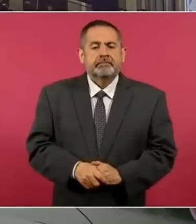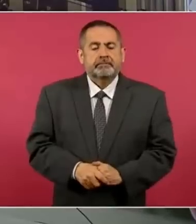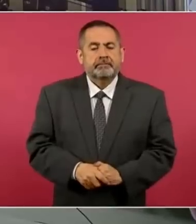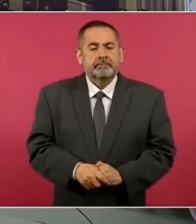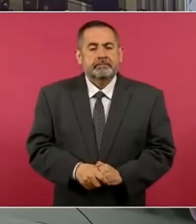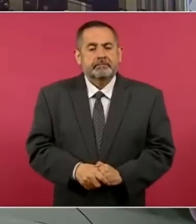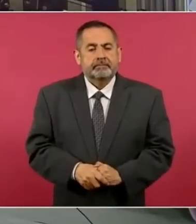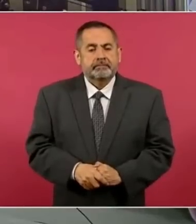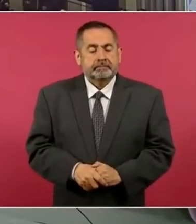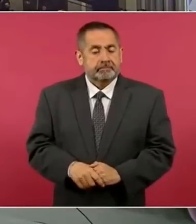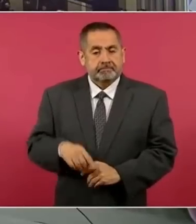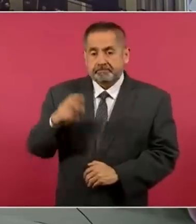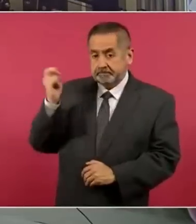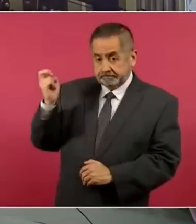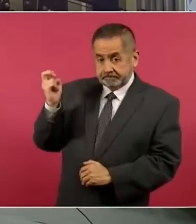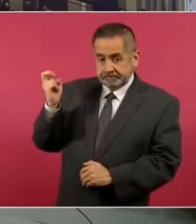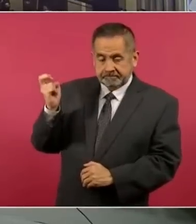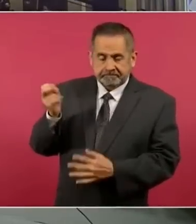Esto es muy importante.